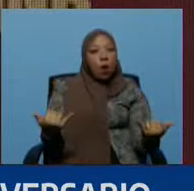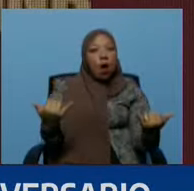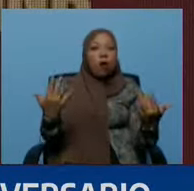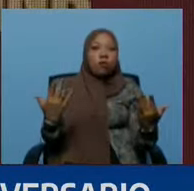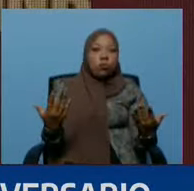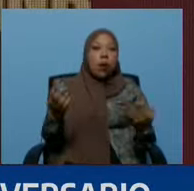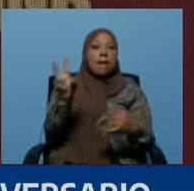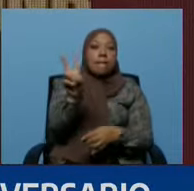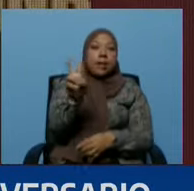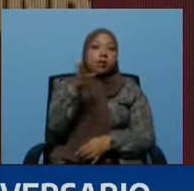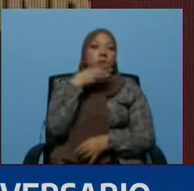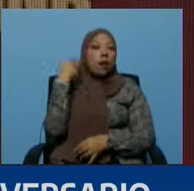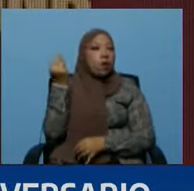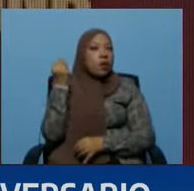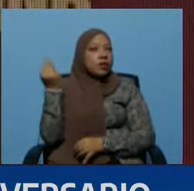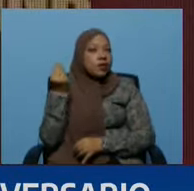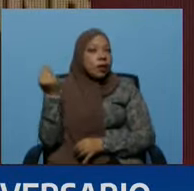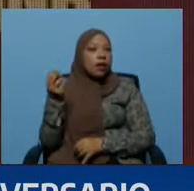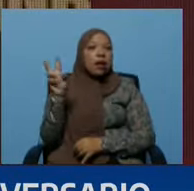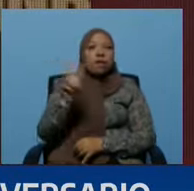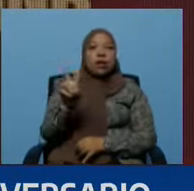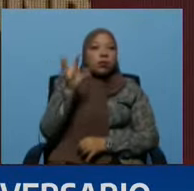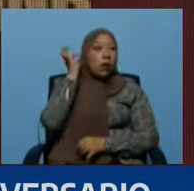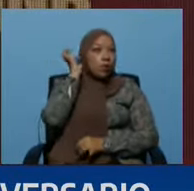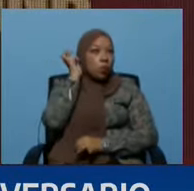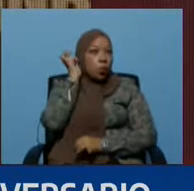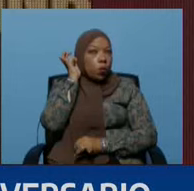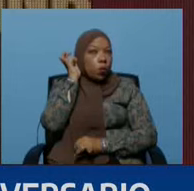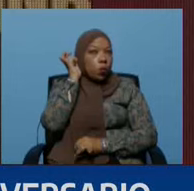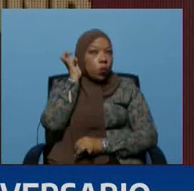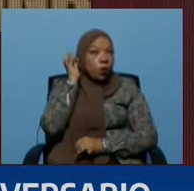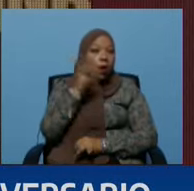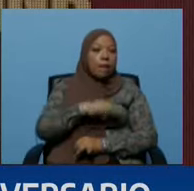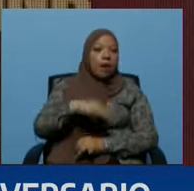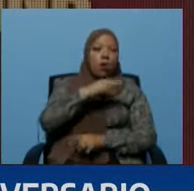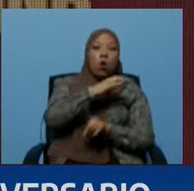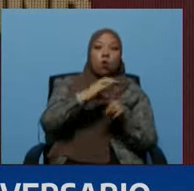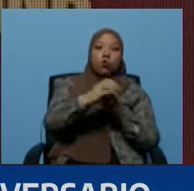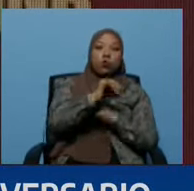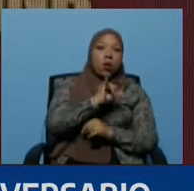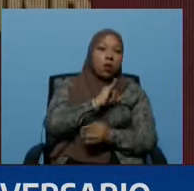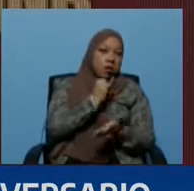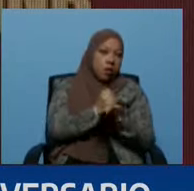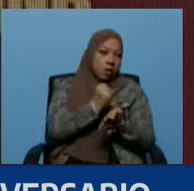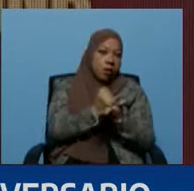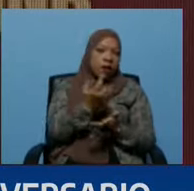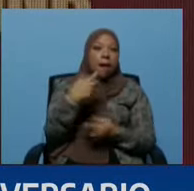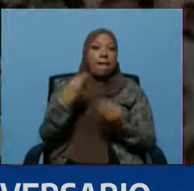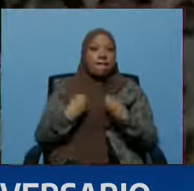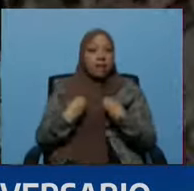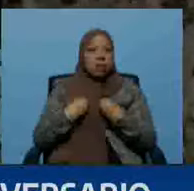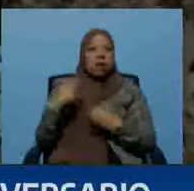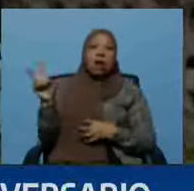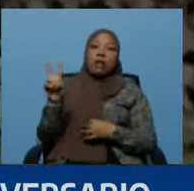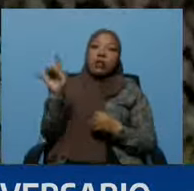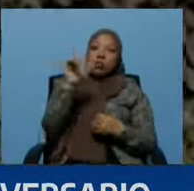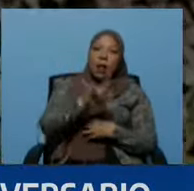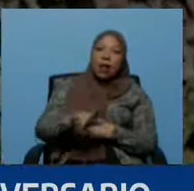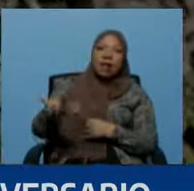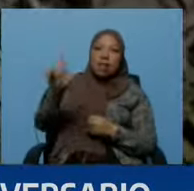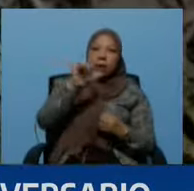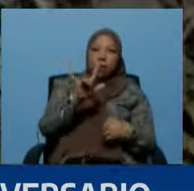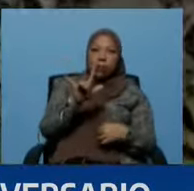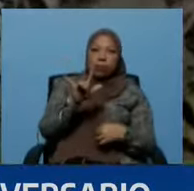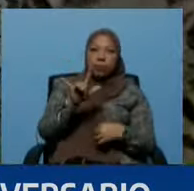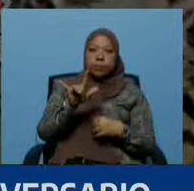misión Venezuela Joven, Venezuela Mujer, la gran misión de la cultura y la identidad, Viva Venezuela, mi patria querida,